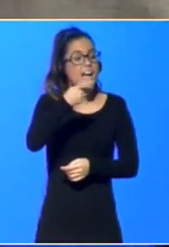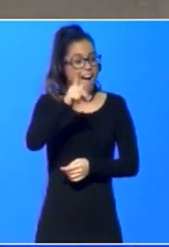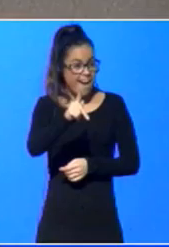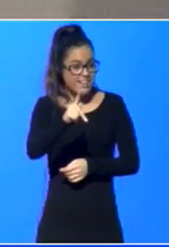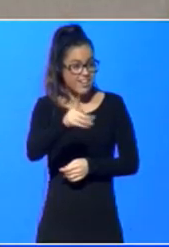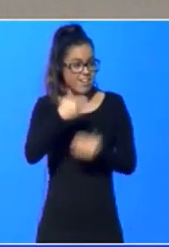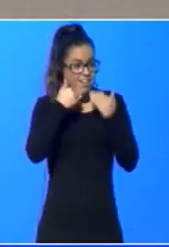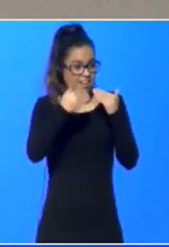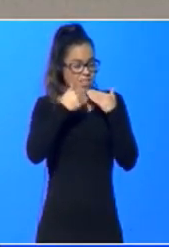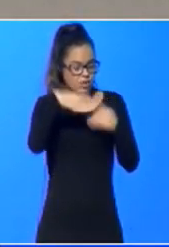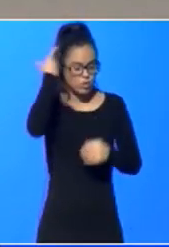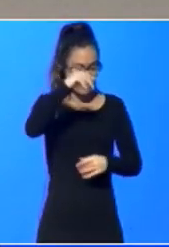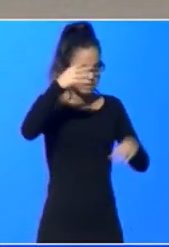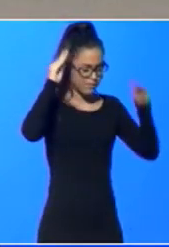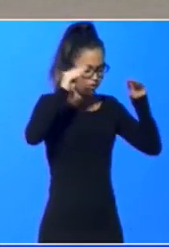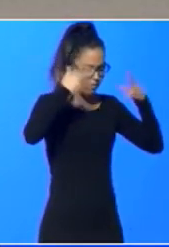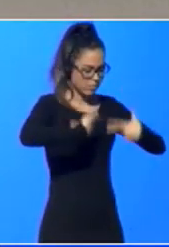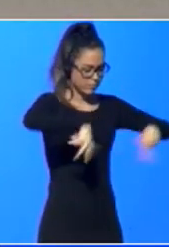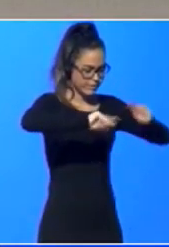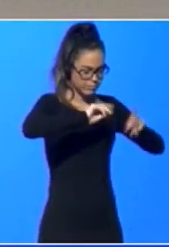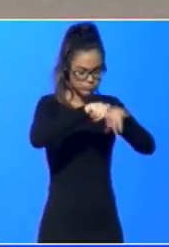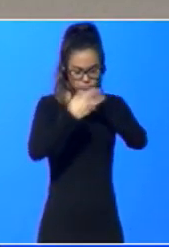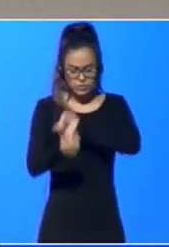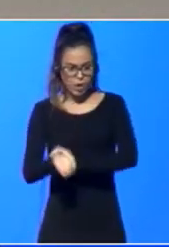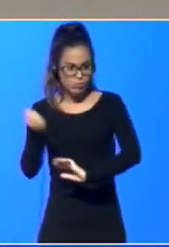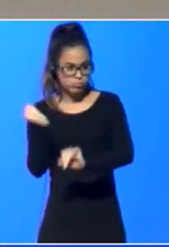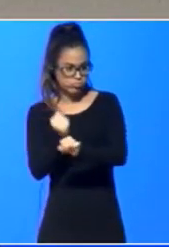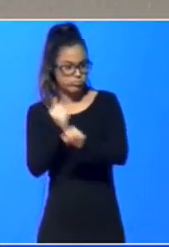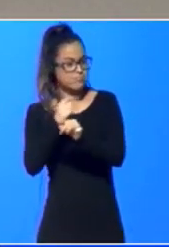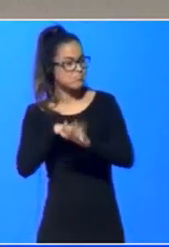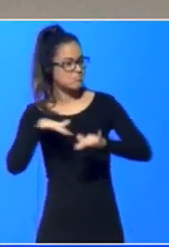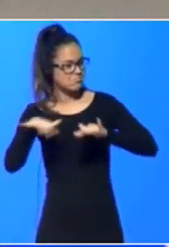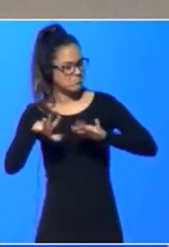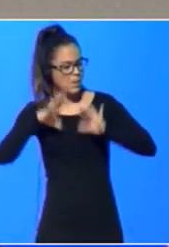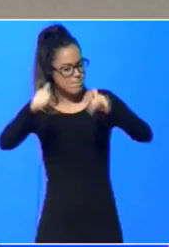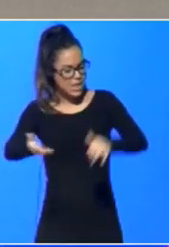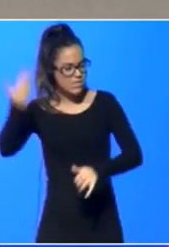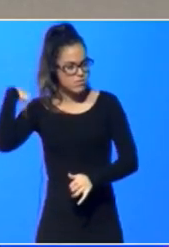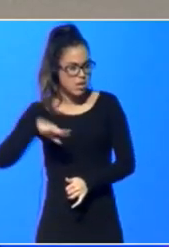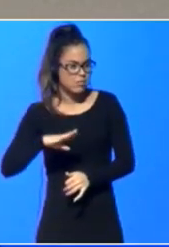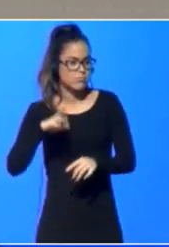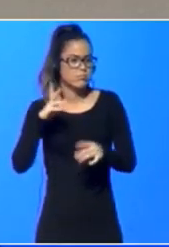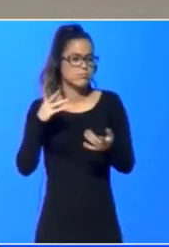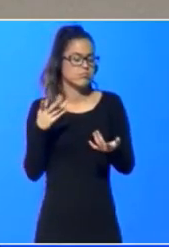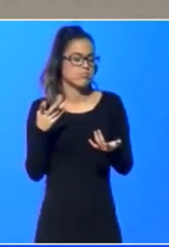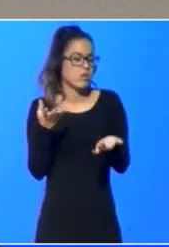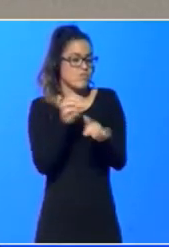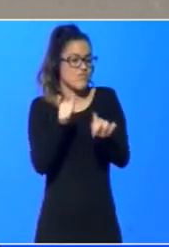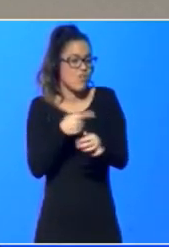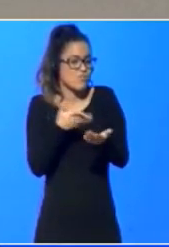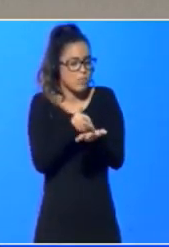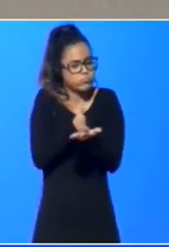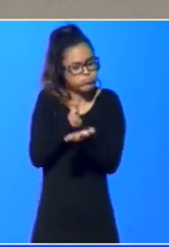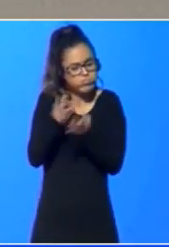jóvenes que ya terminan la formación, pueden insertarse en el mundo laboral a través de diferentes formas y medios,